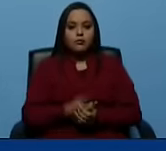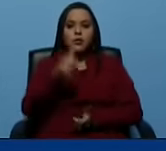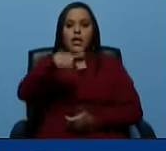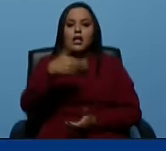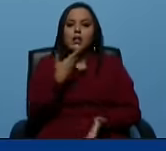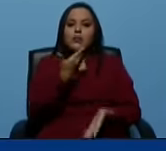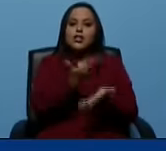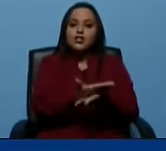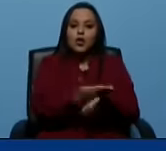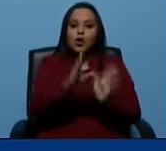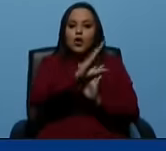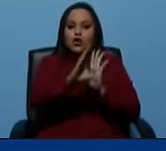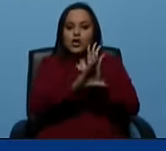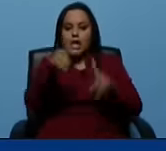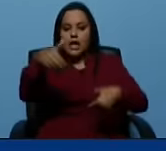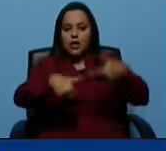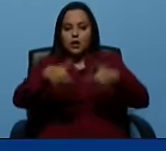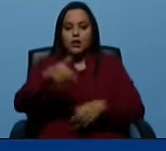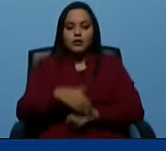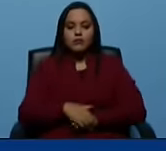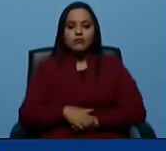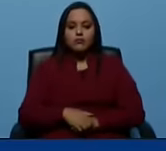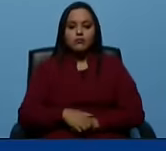recurso contencioso electoral.